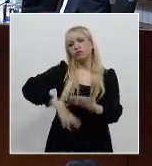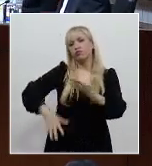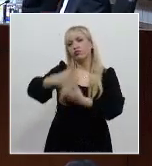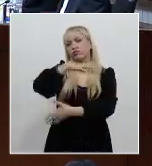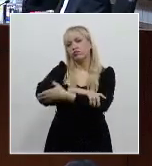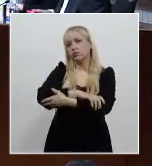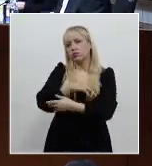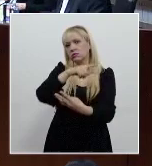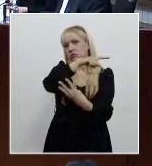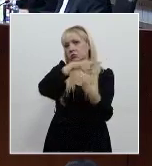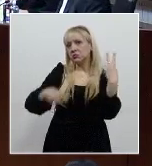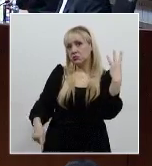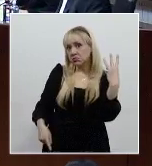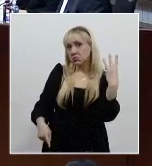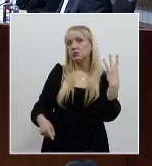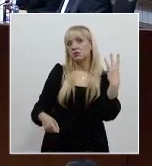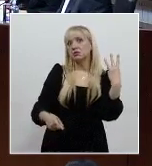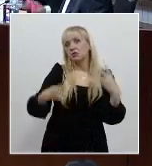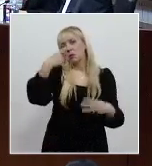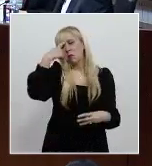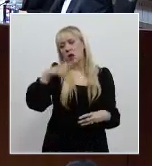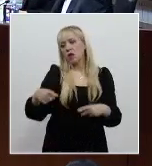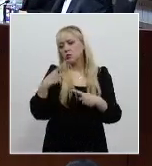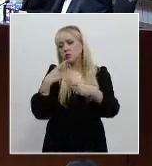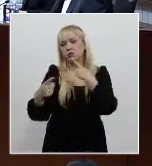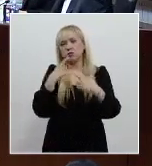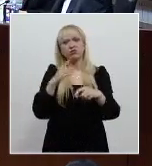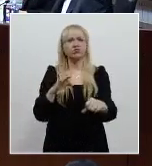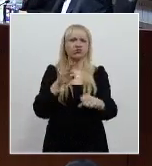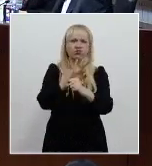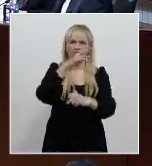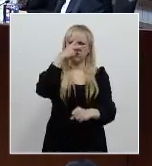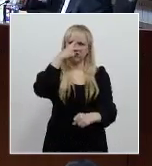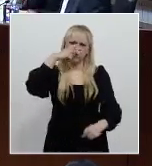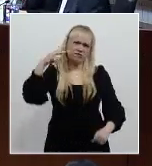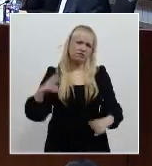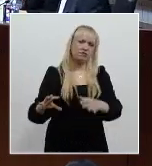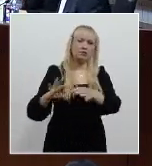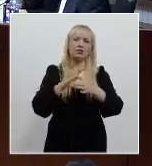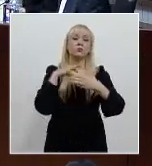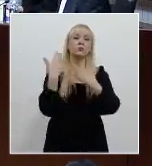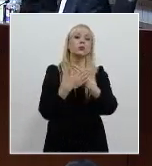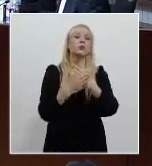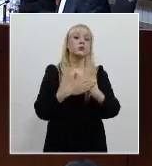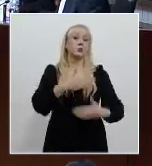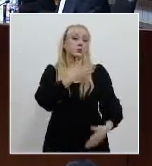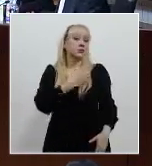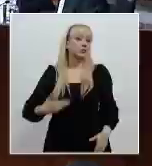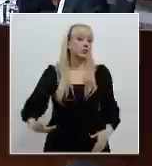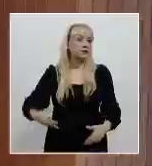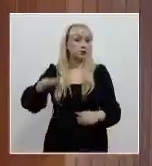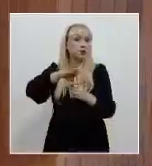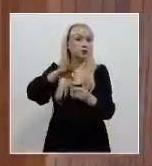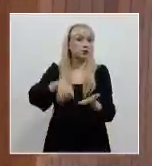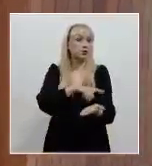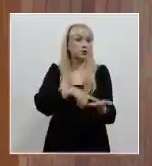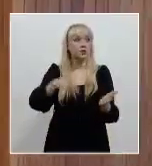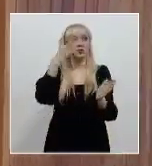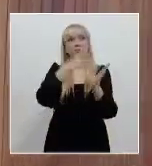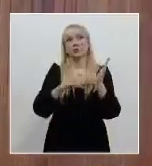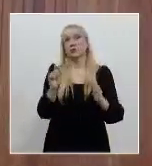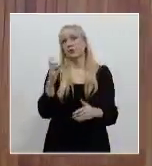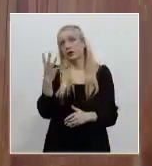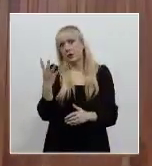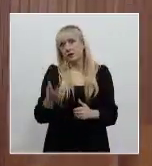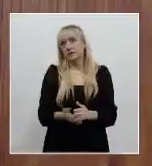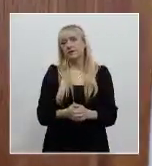PRI, PAN y PRD para la construcción del Frente Amplio por México rumbo a la elección presidencial del próximo año. Por